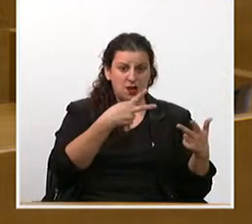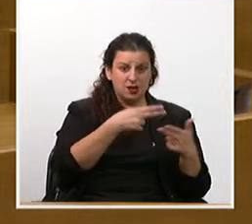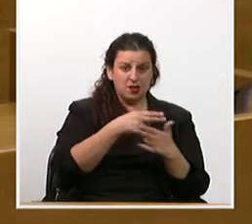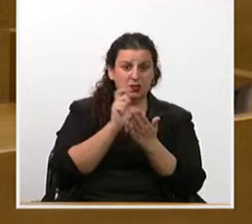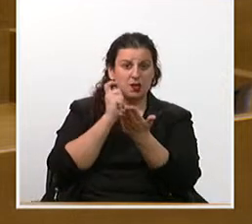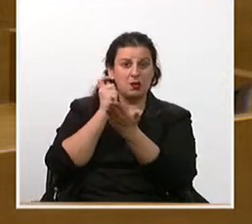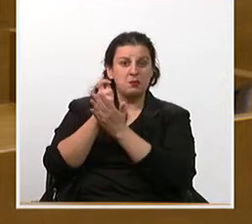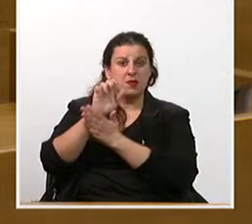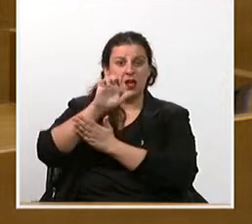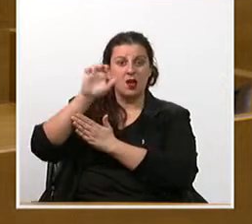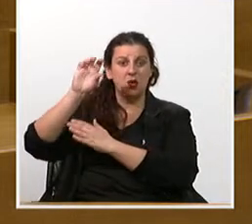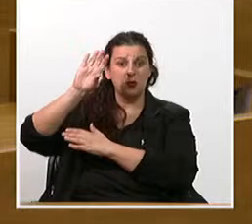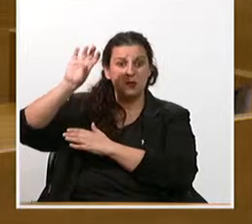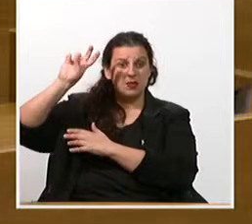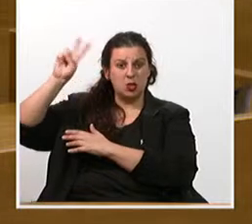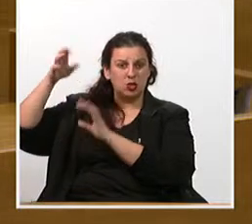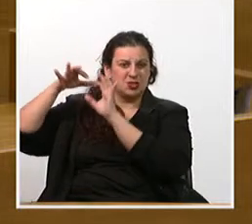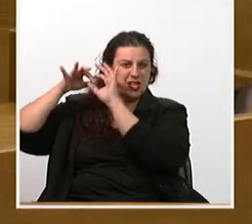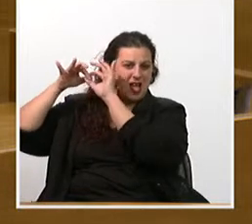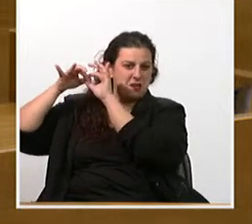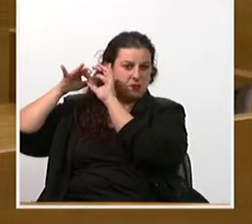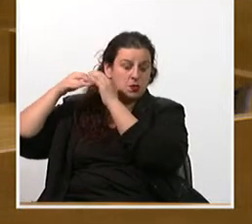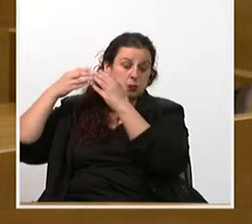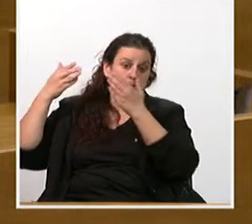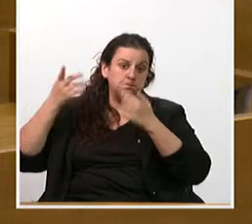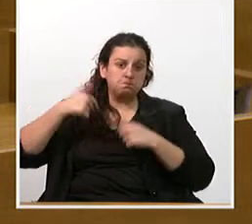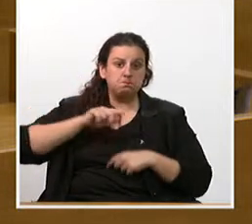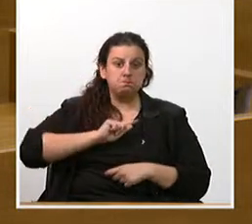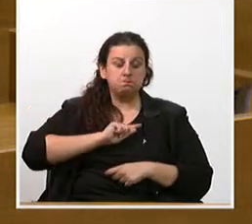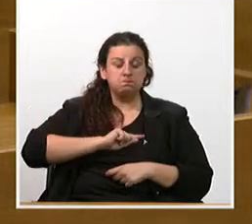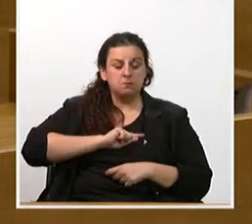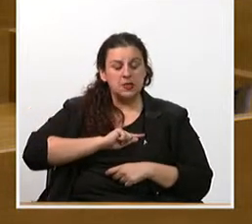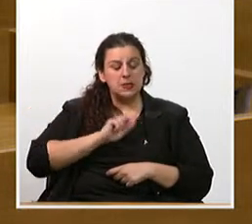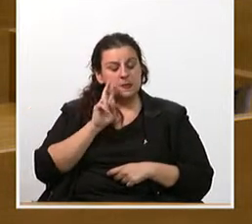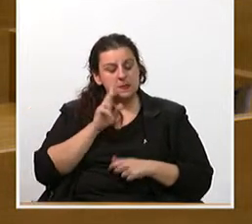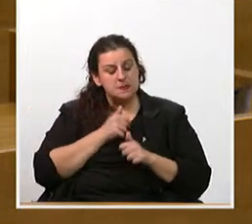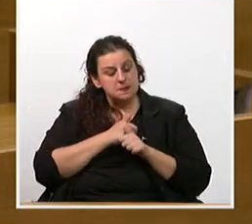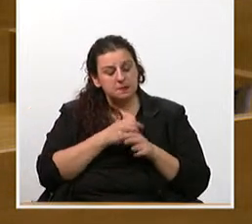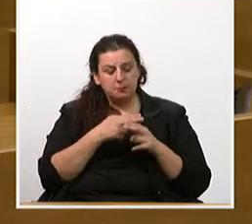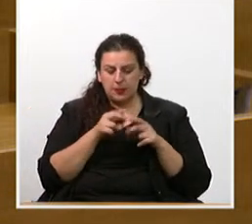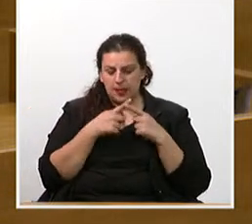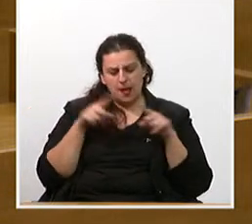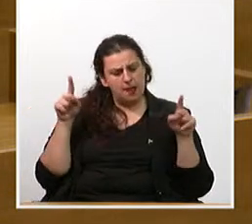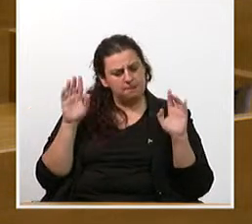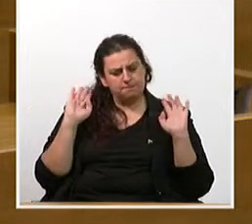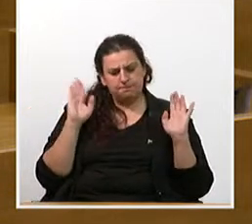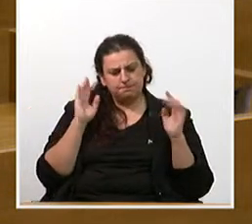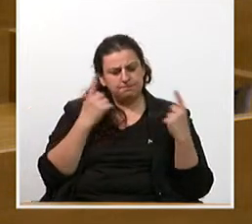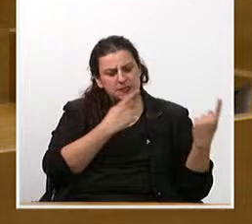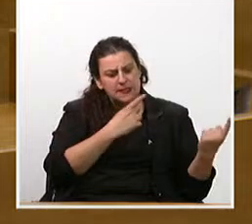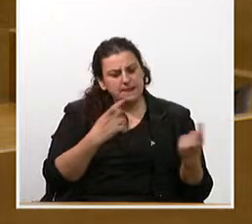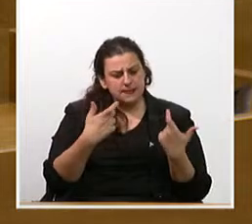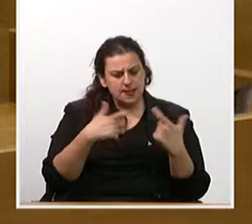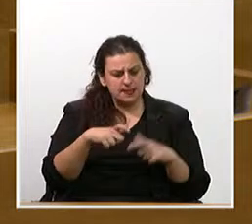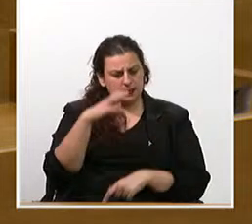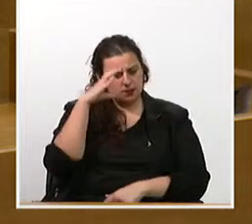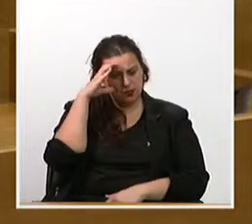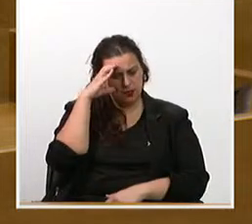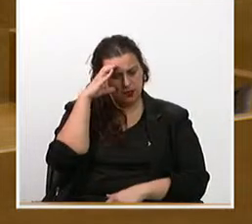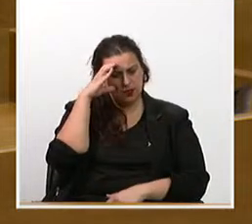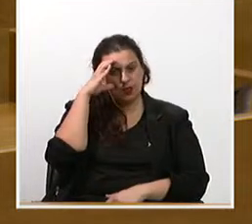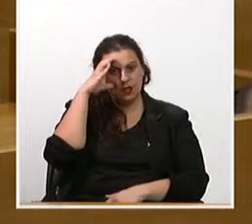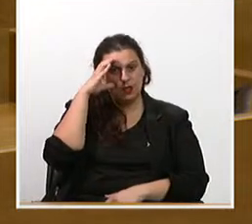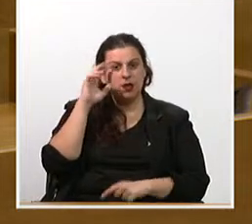países muy amiguitos nosotros sentimos seguimos una política muy diferente y escuchamos las necesidades del sector hemos